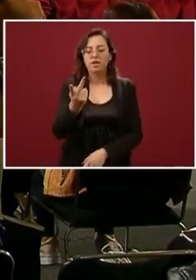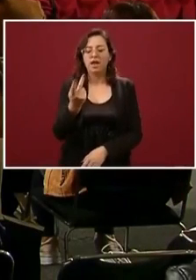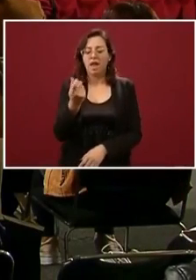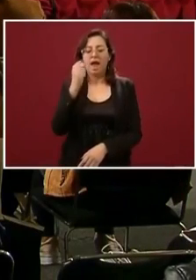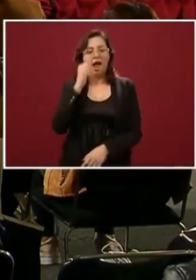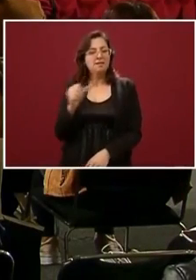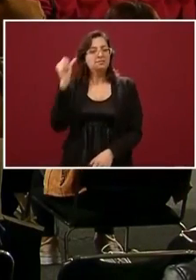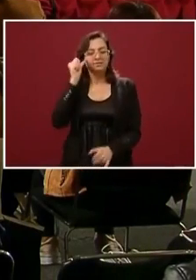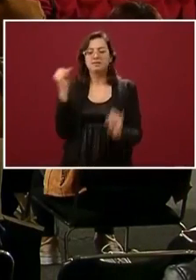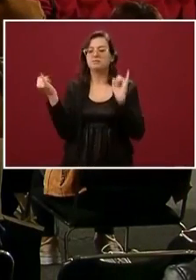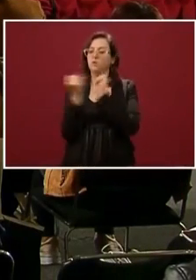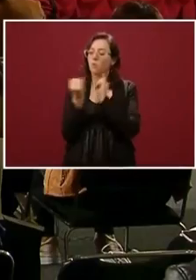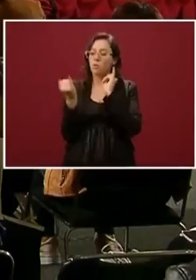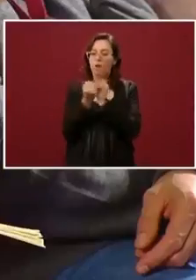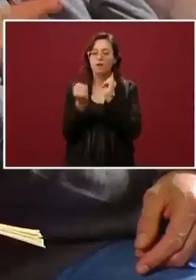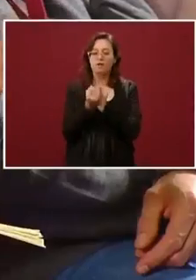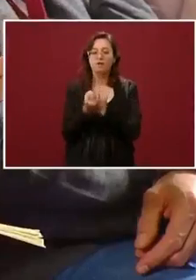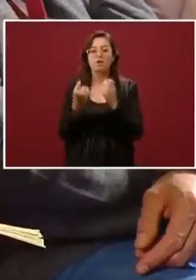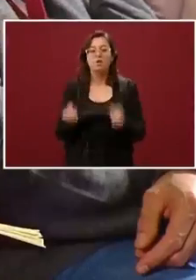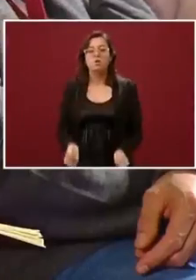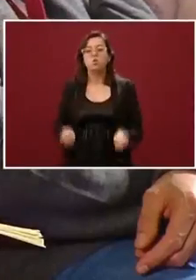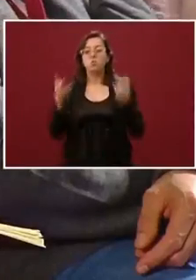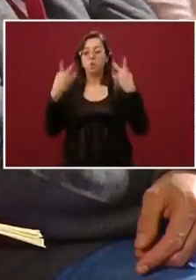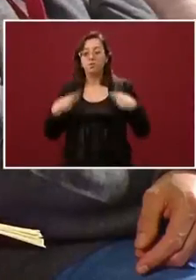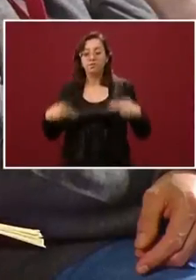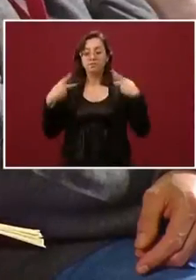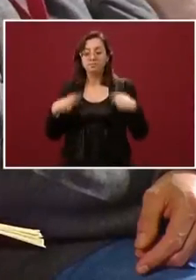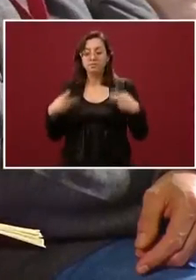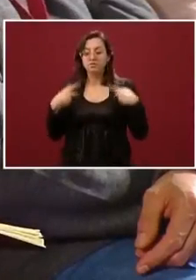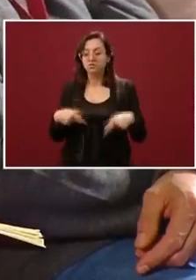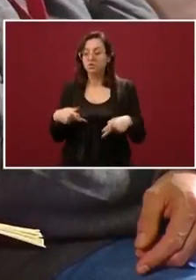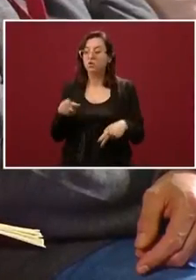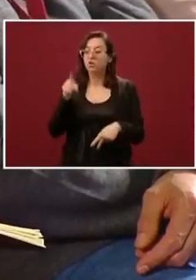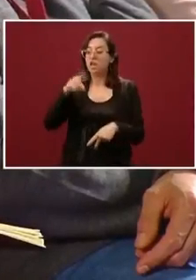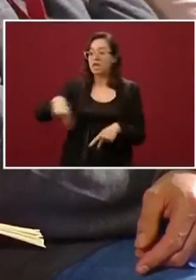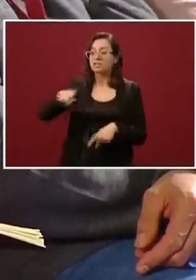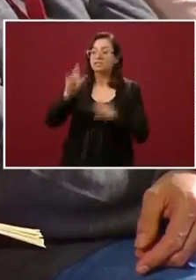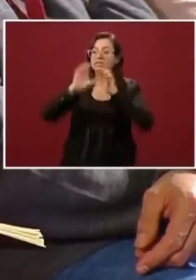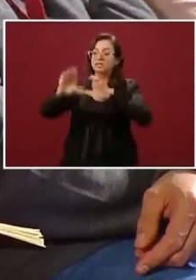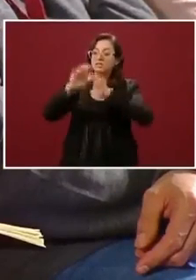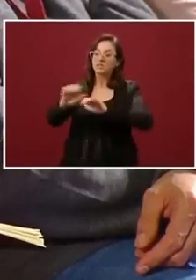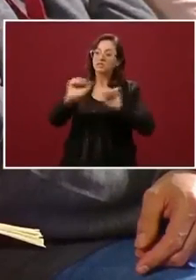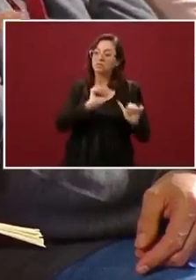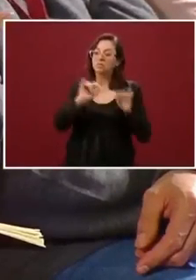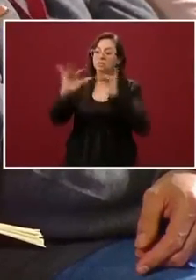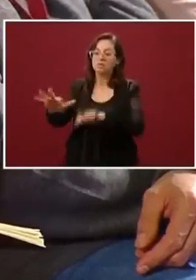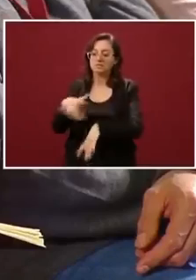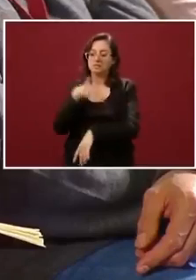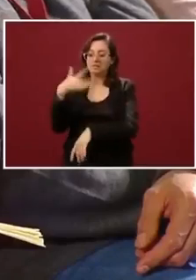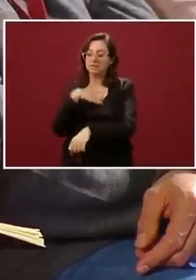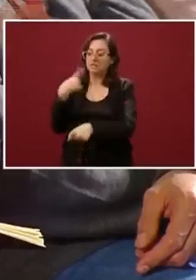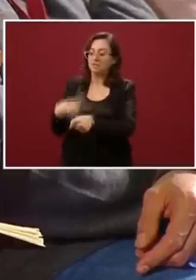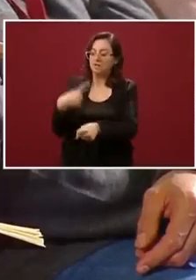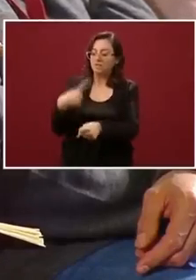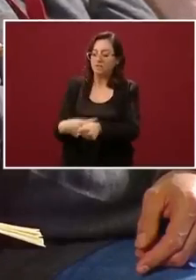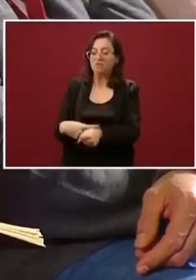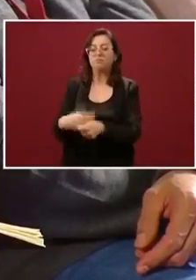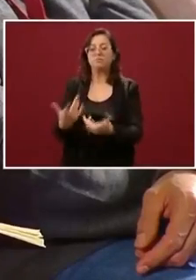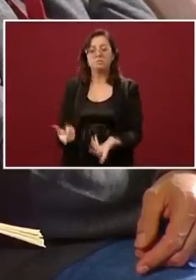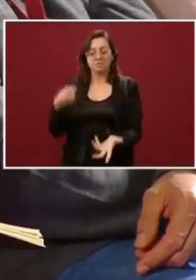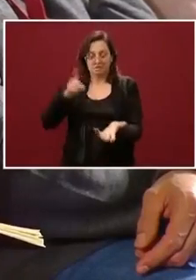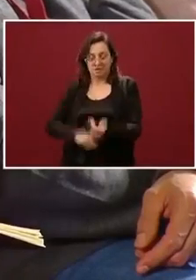y lo que nos han dicho también de que cuántas personas acudieron al Vive Latino con síntomas o enfermedad del coronavirus o siendo